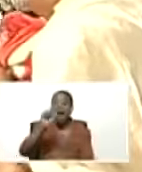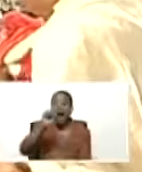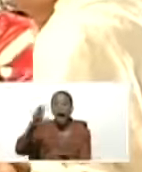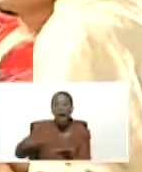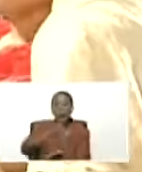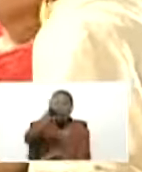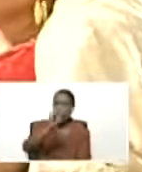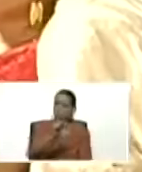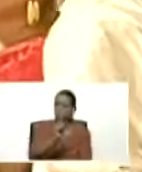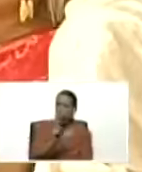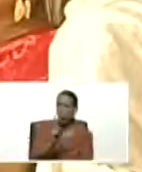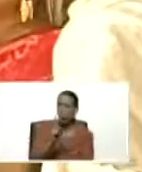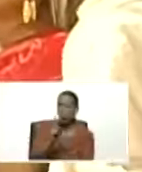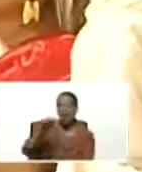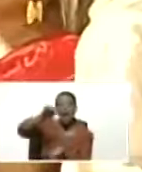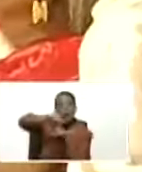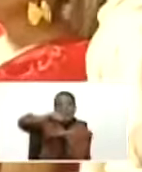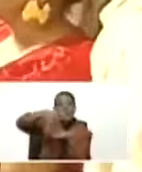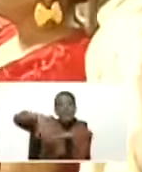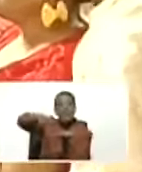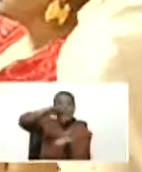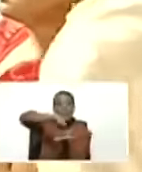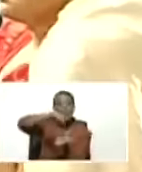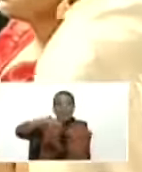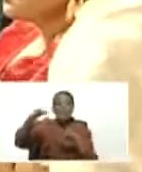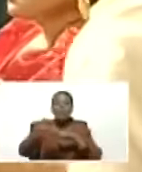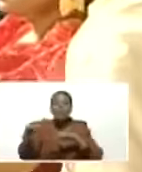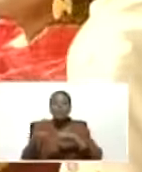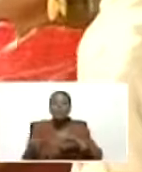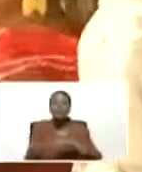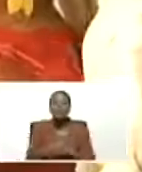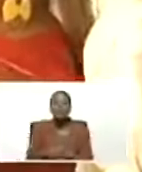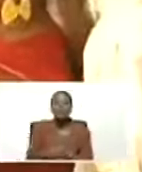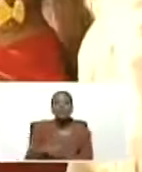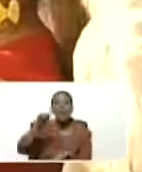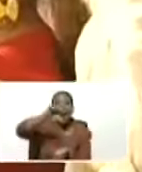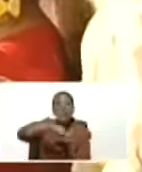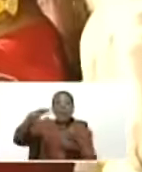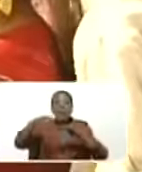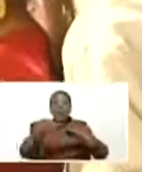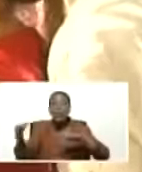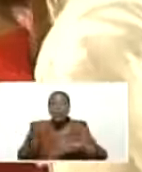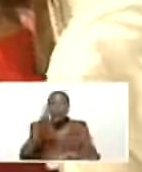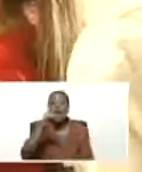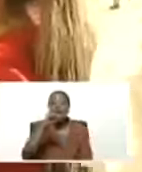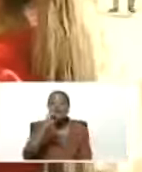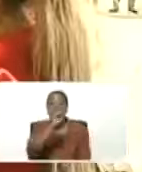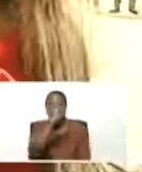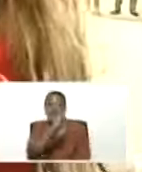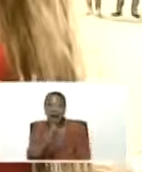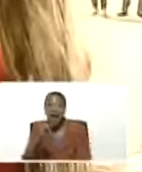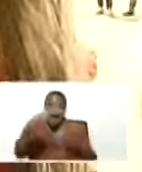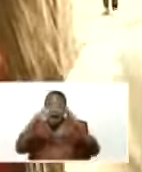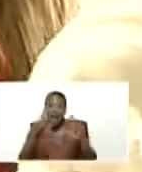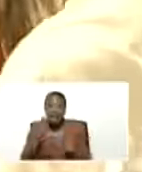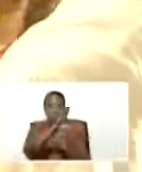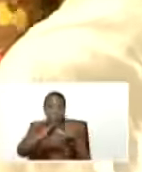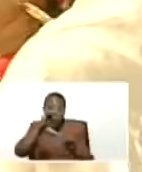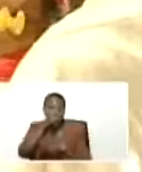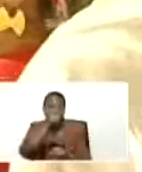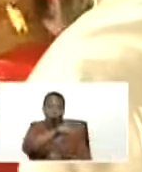No. La capital del municipio. Explícame, explícame. La capital del municipio Díaz. Correcto. Esa Casa de la